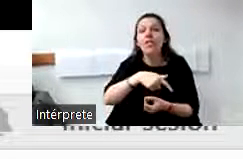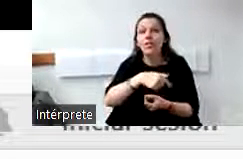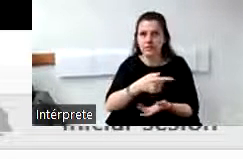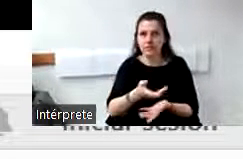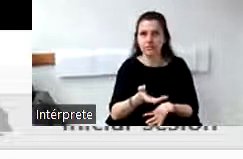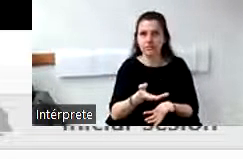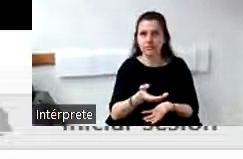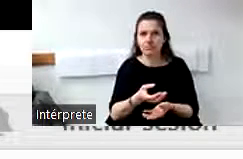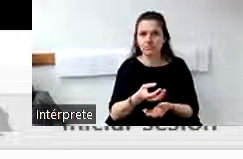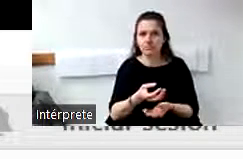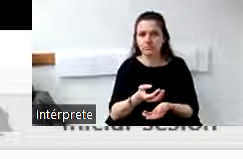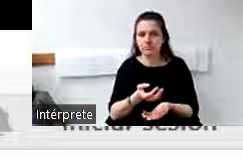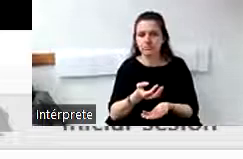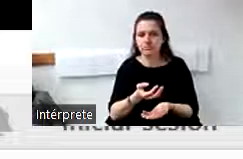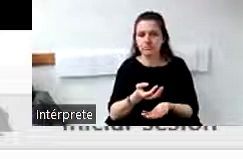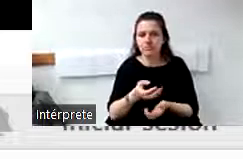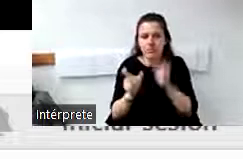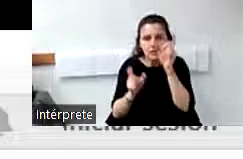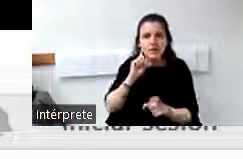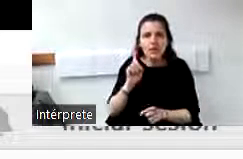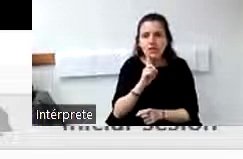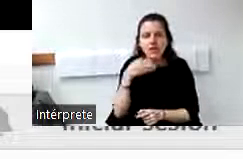¿Dónde se atienden las personas sordas?